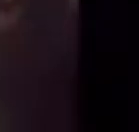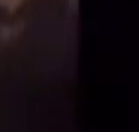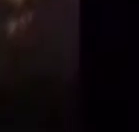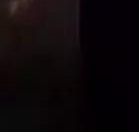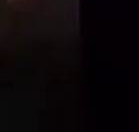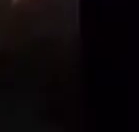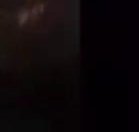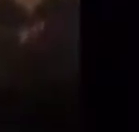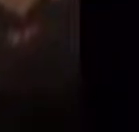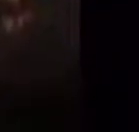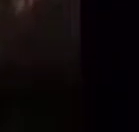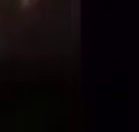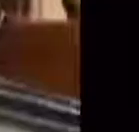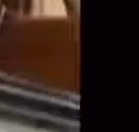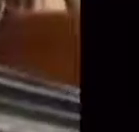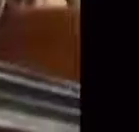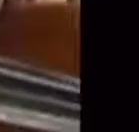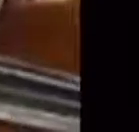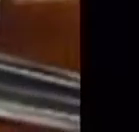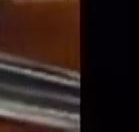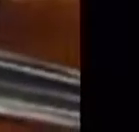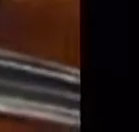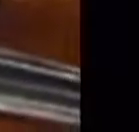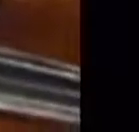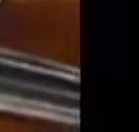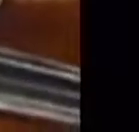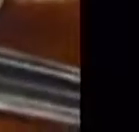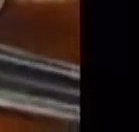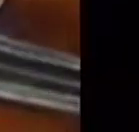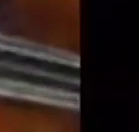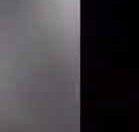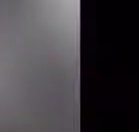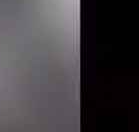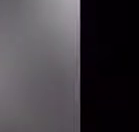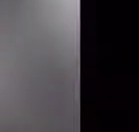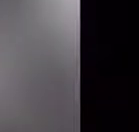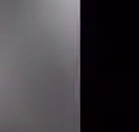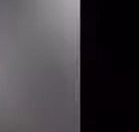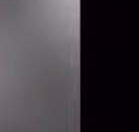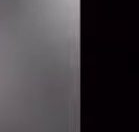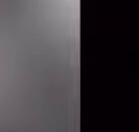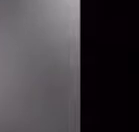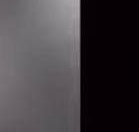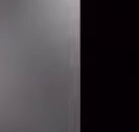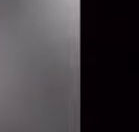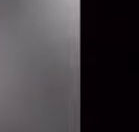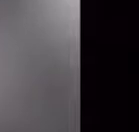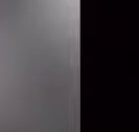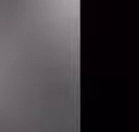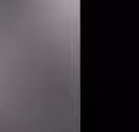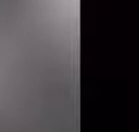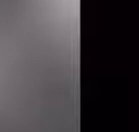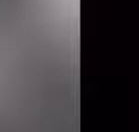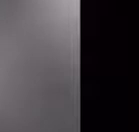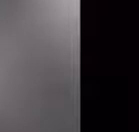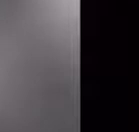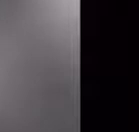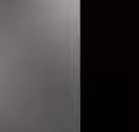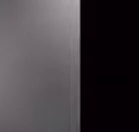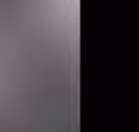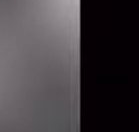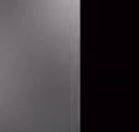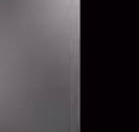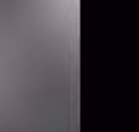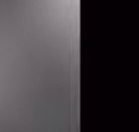obsequio. El paisaje de nuestra dicha y cánticos de vida se alzan en su memoria. Llega tranquila. El uniforme verde olivo,